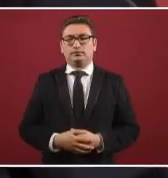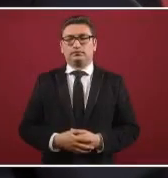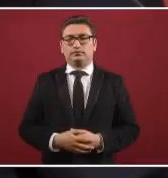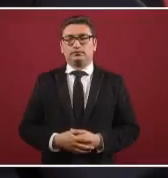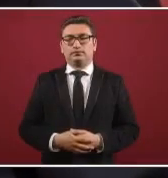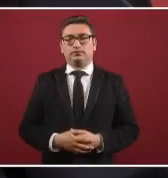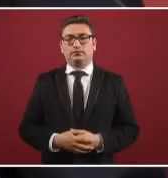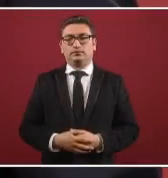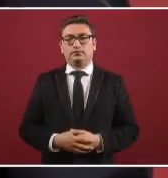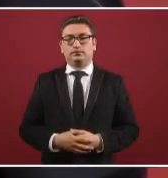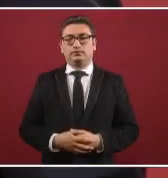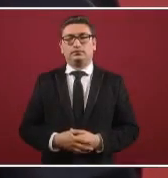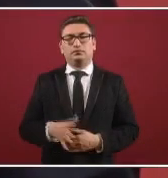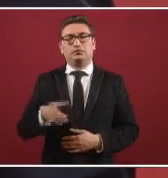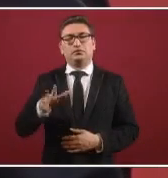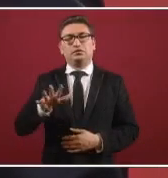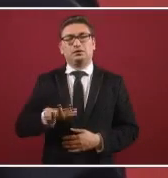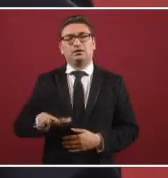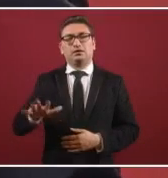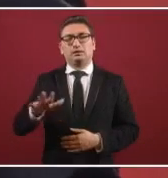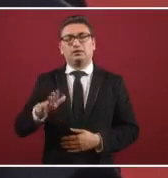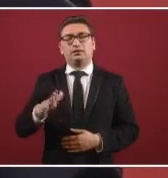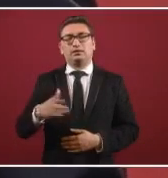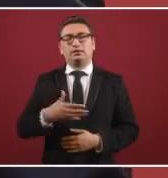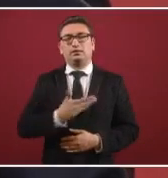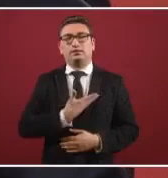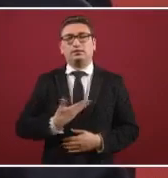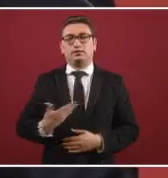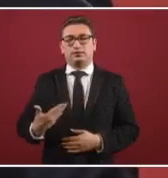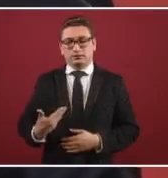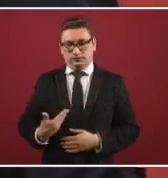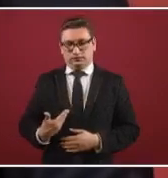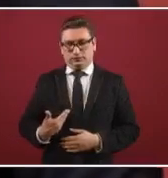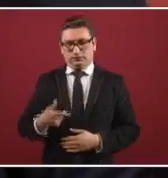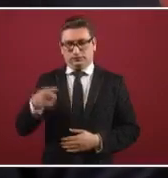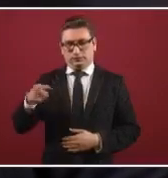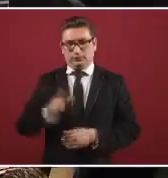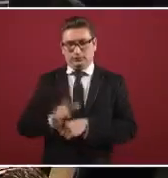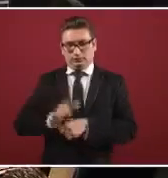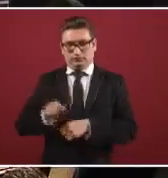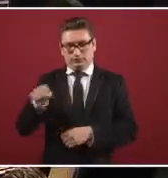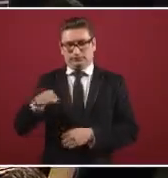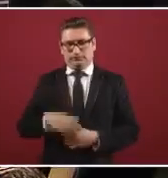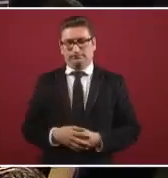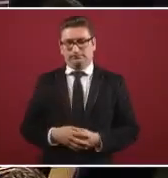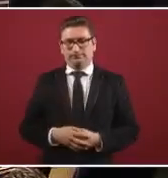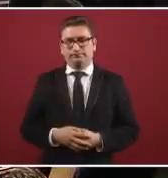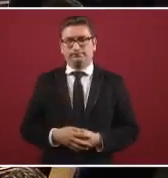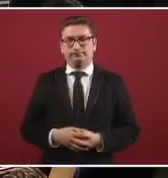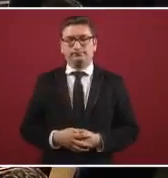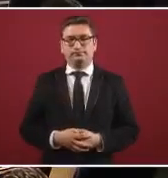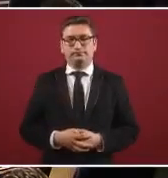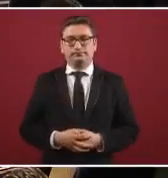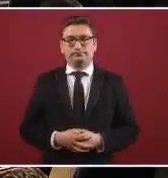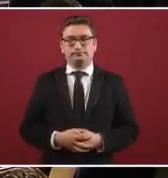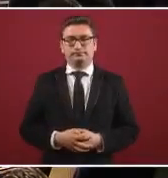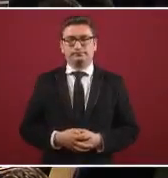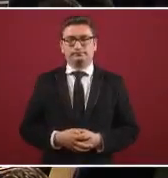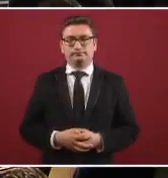Vamos a estar con el presidente de Guatemala, presidente electo. Presidente, sobre el tema, de…